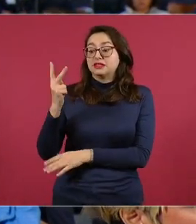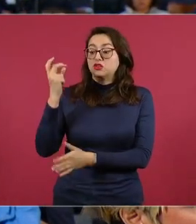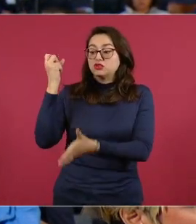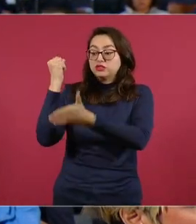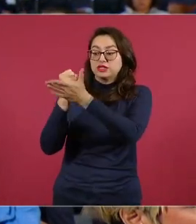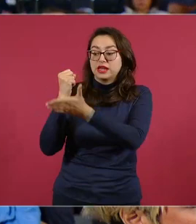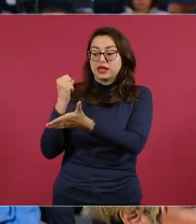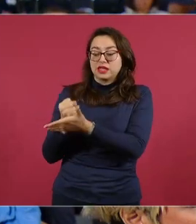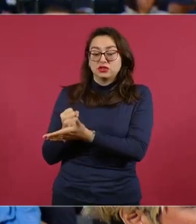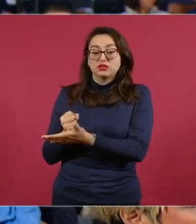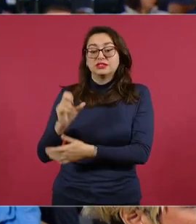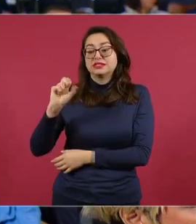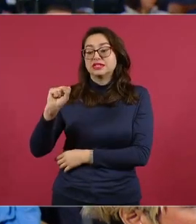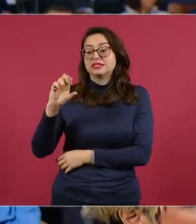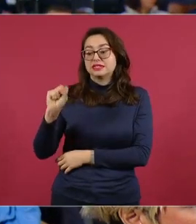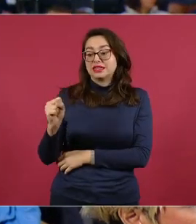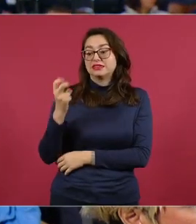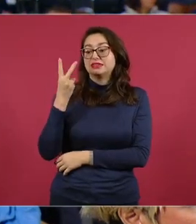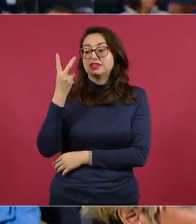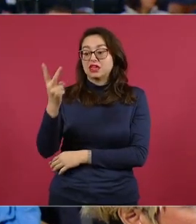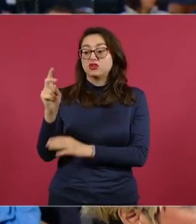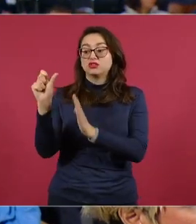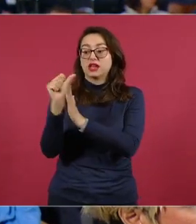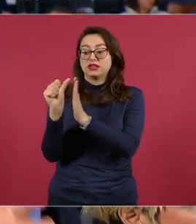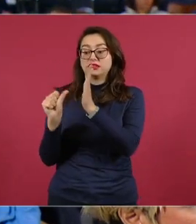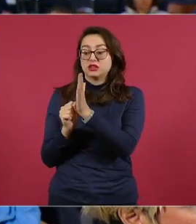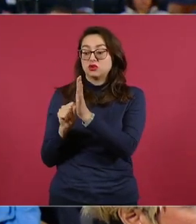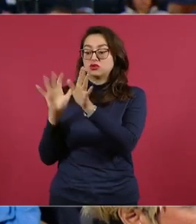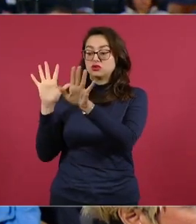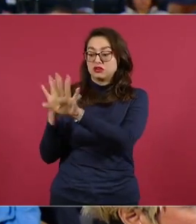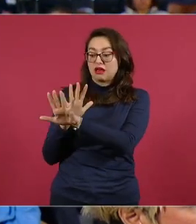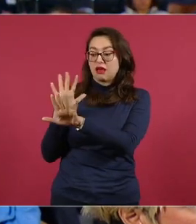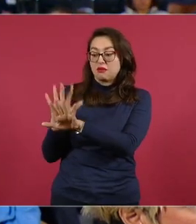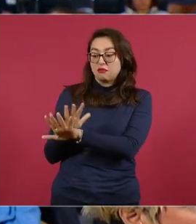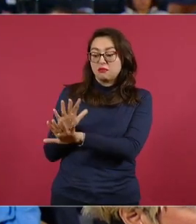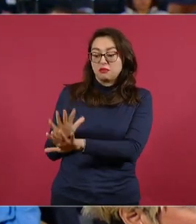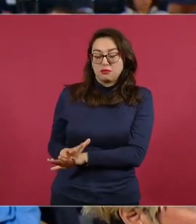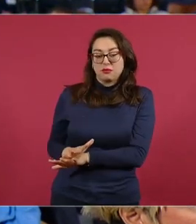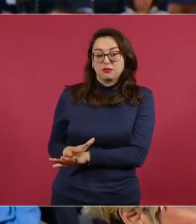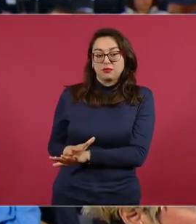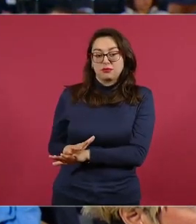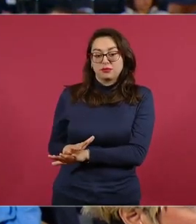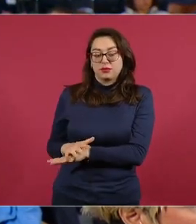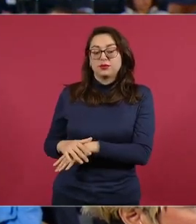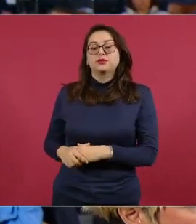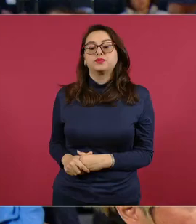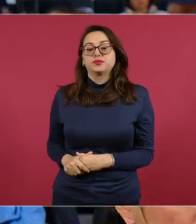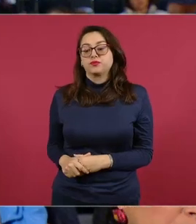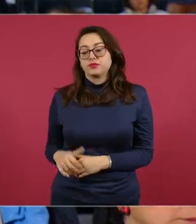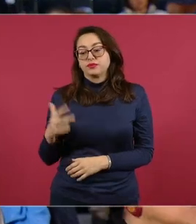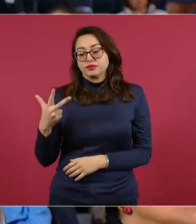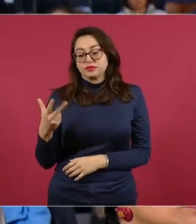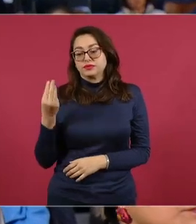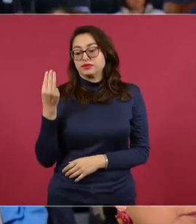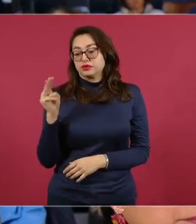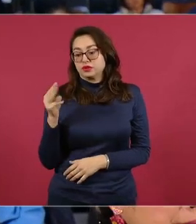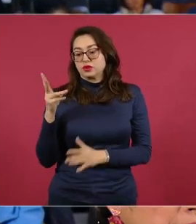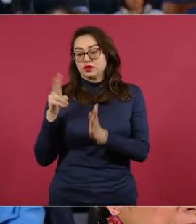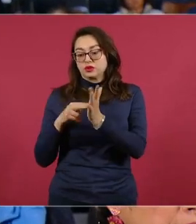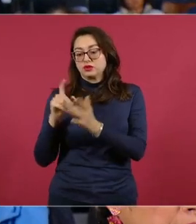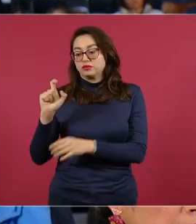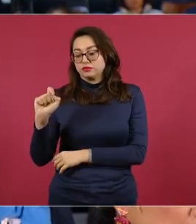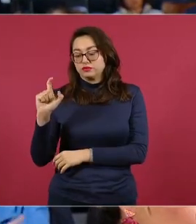la Constitución. Los voy a retomar los principales muy brevemente. El 8 de mayo del 2020